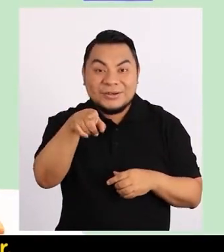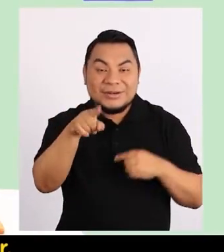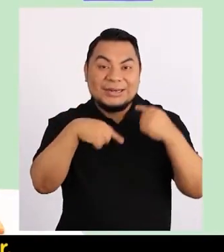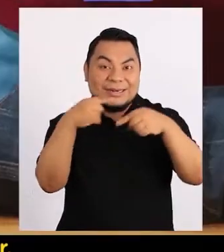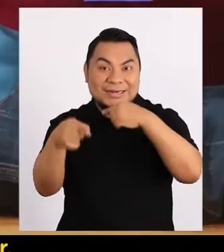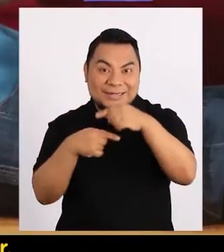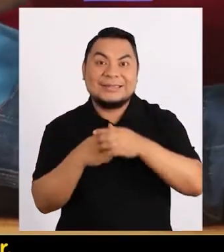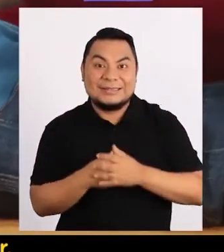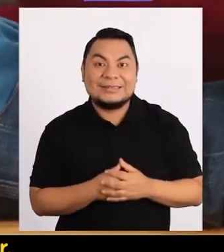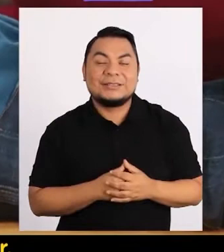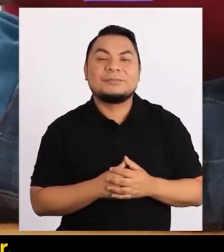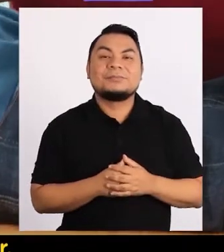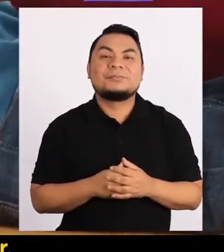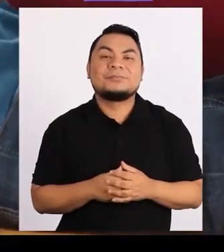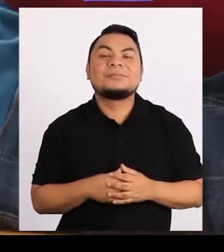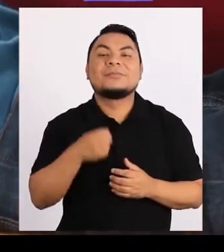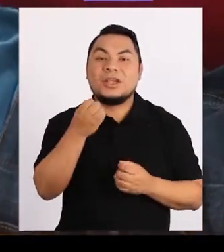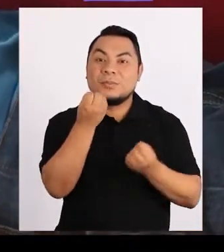girar.